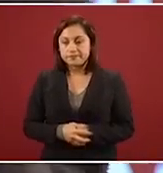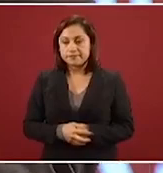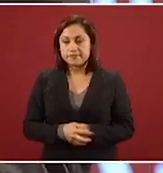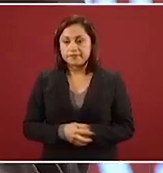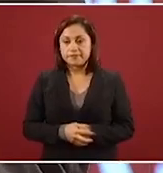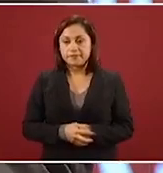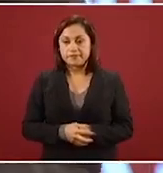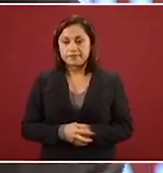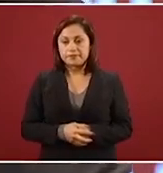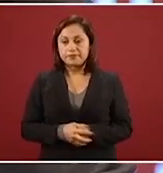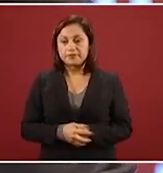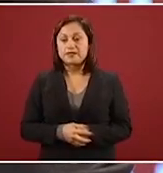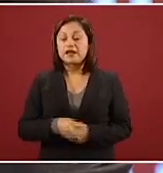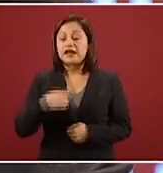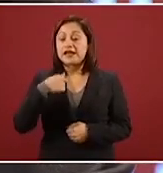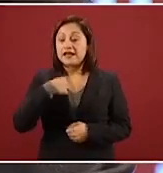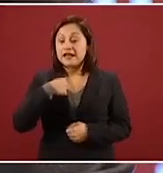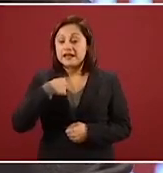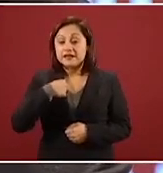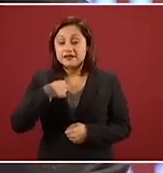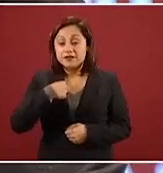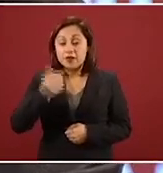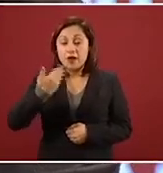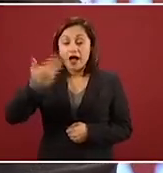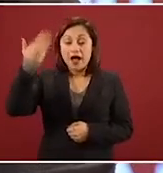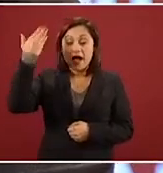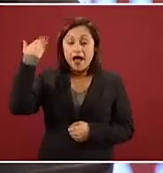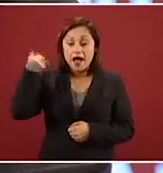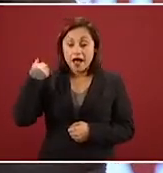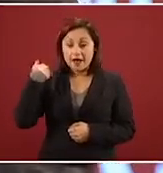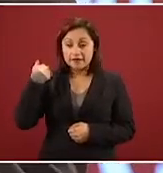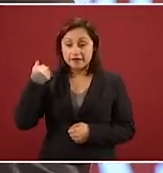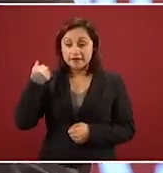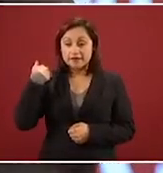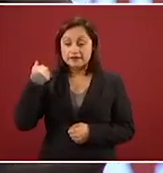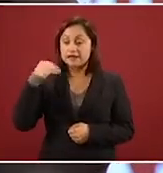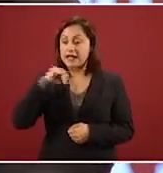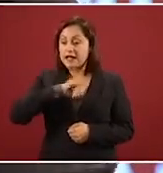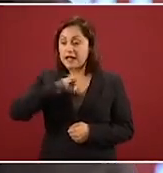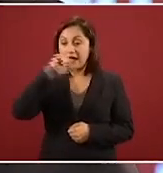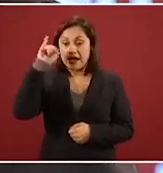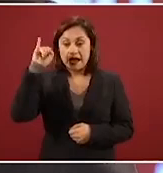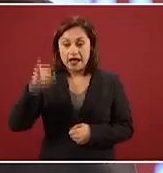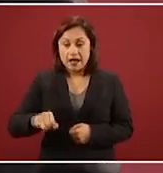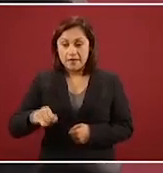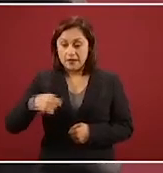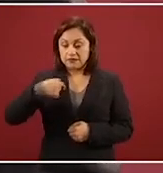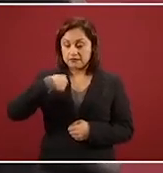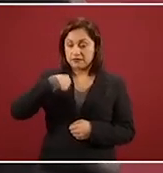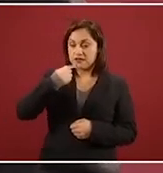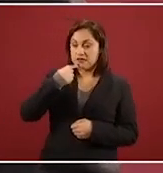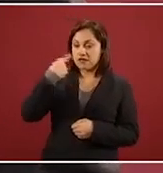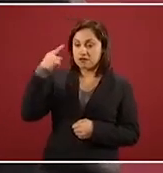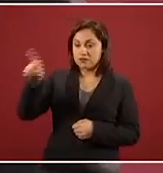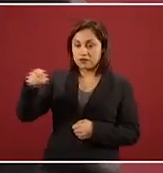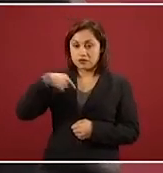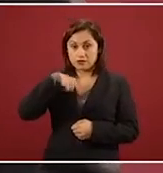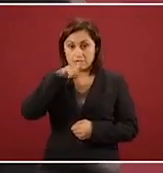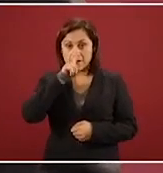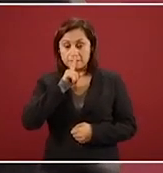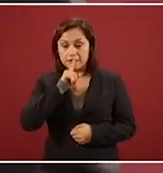me presentaron una denuncia por calumnia.